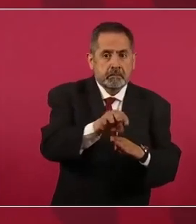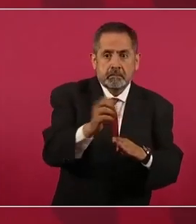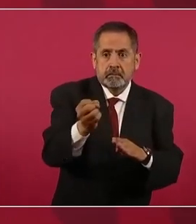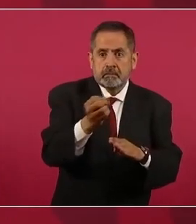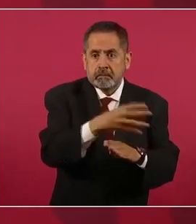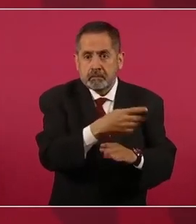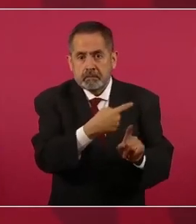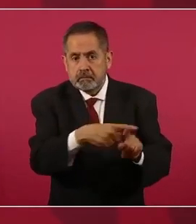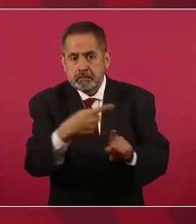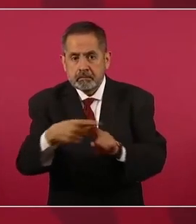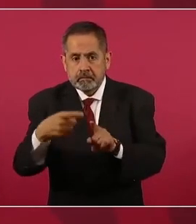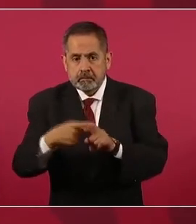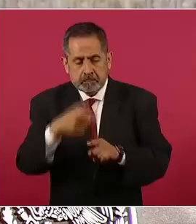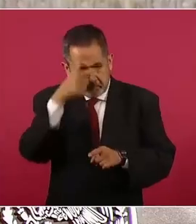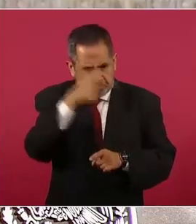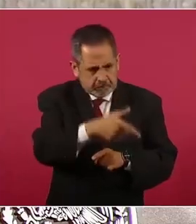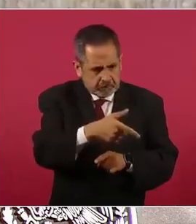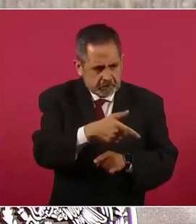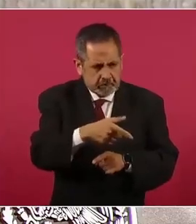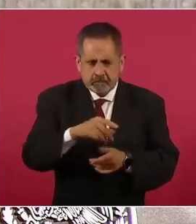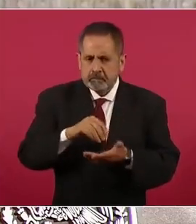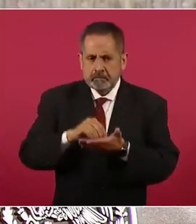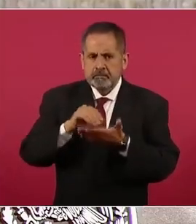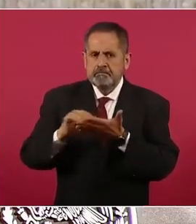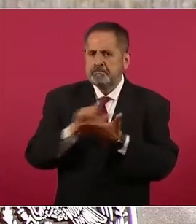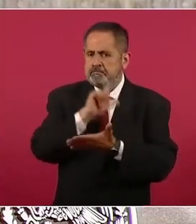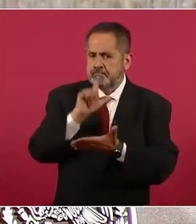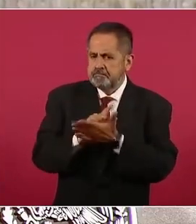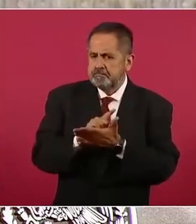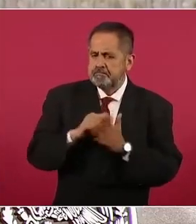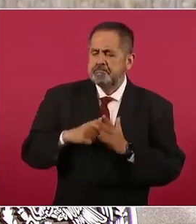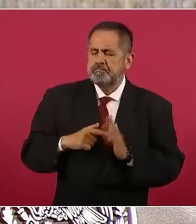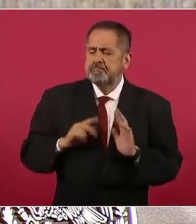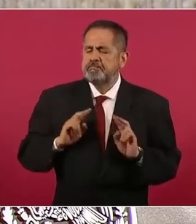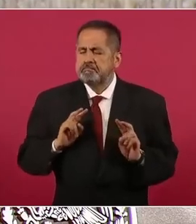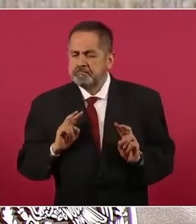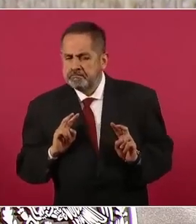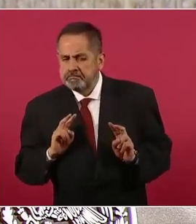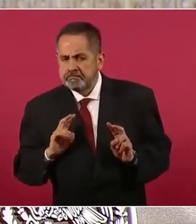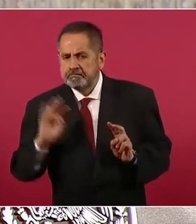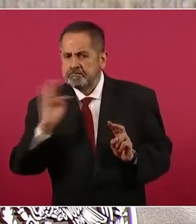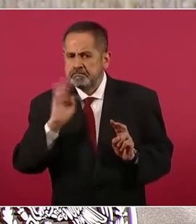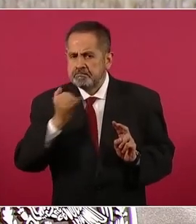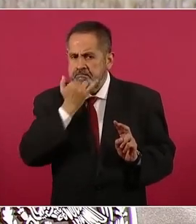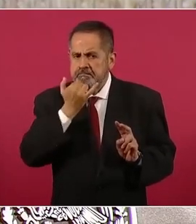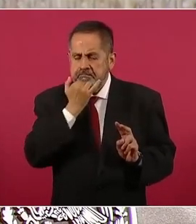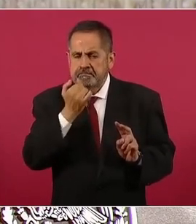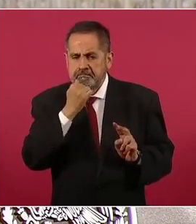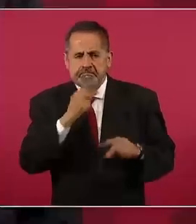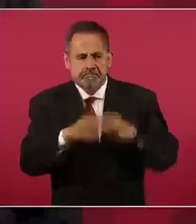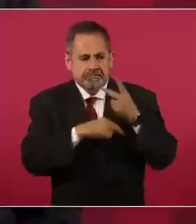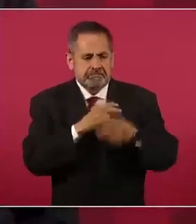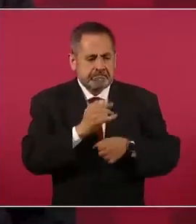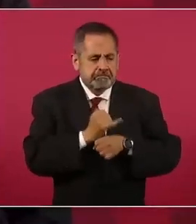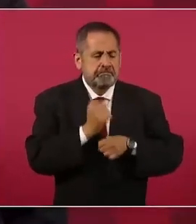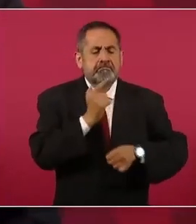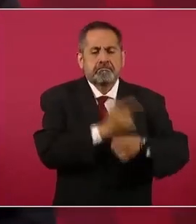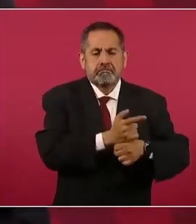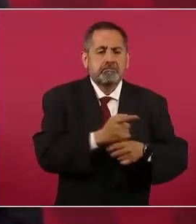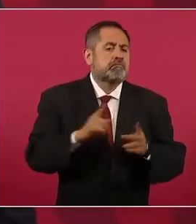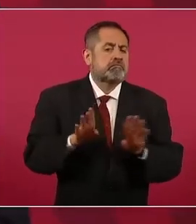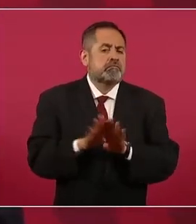tipo que están sometidos a la ley de prevención de las operaciones con recursos de procedencia